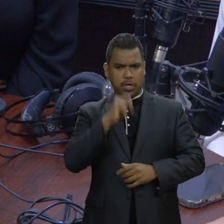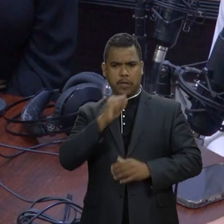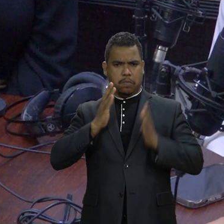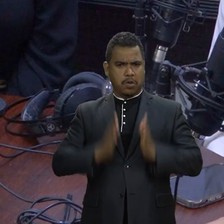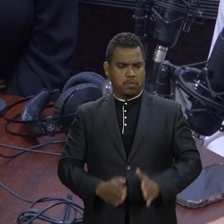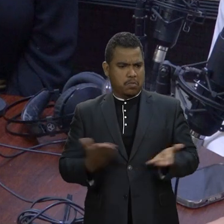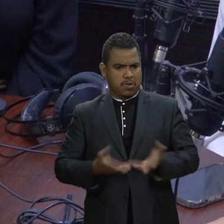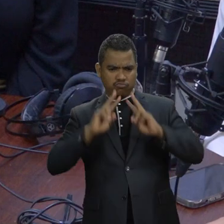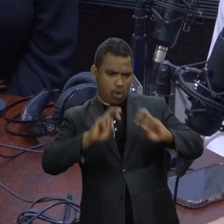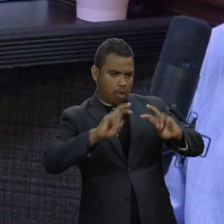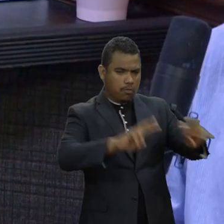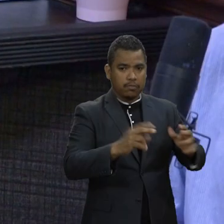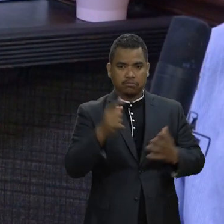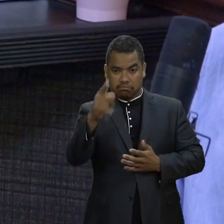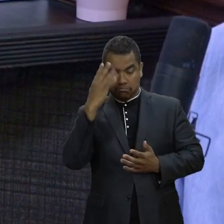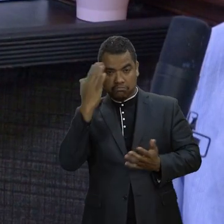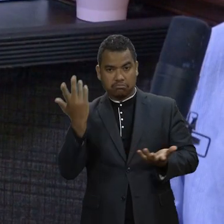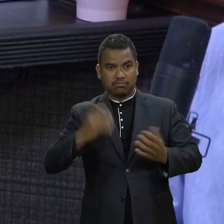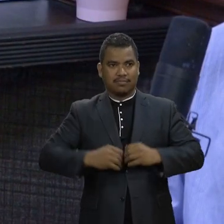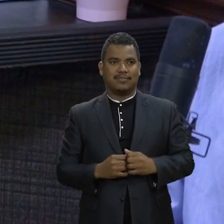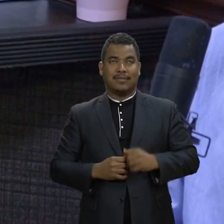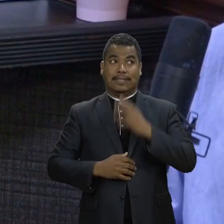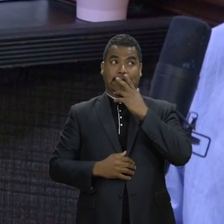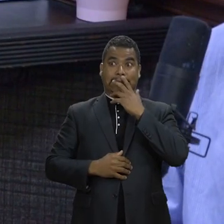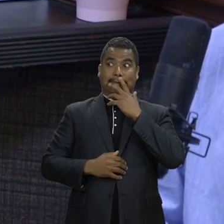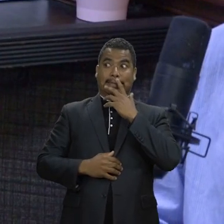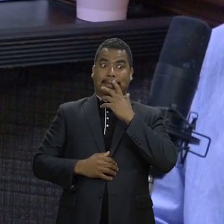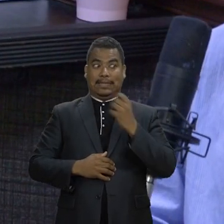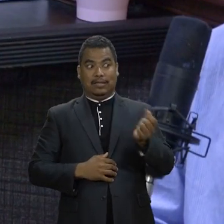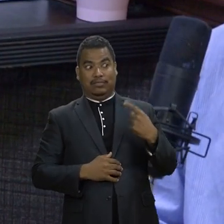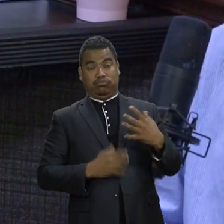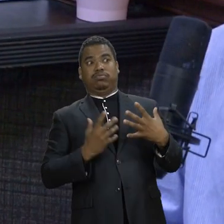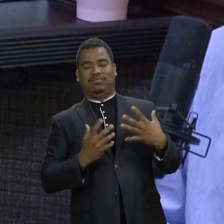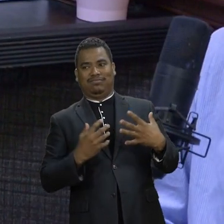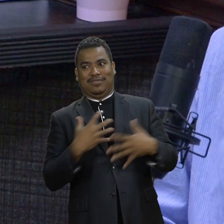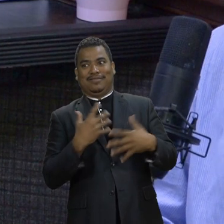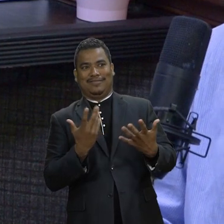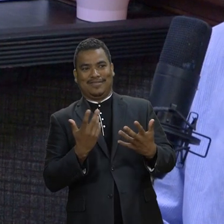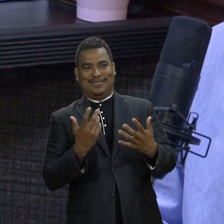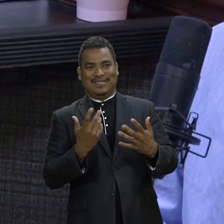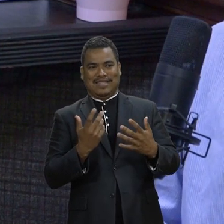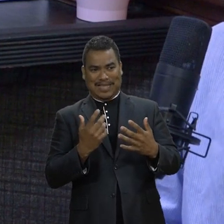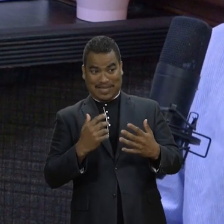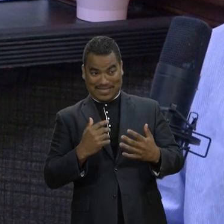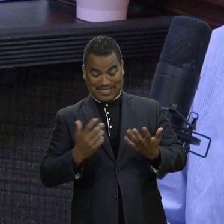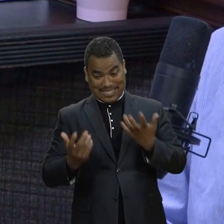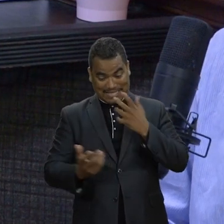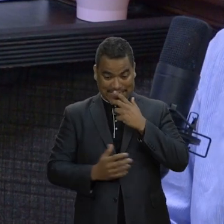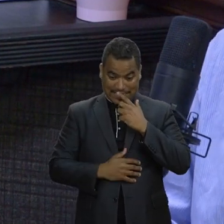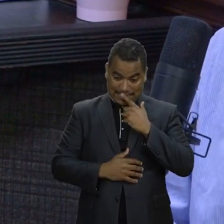generación en el periodismo de investigación? Wow, es una pregunta que me intimida.